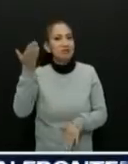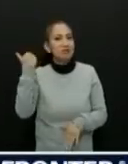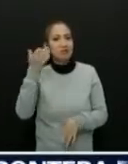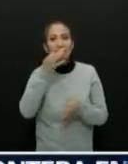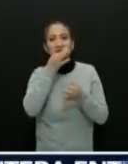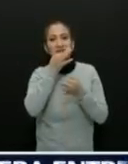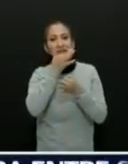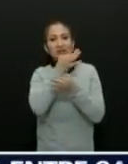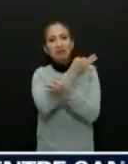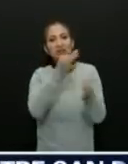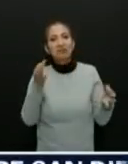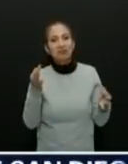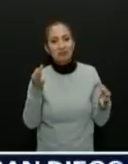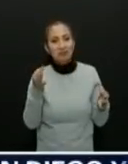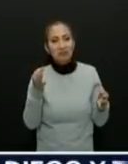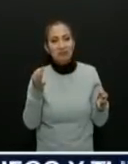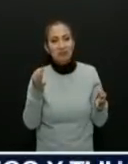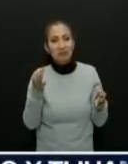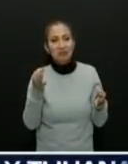declaró la guerra